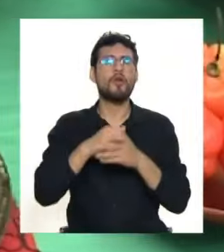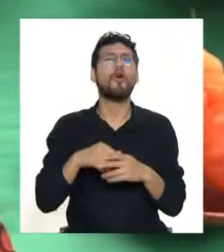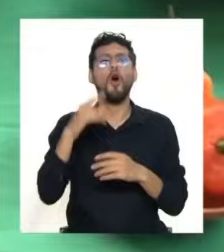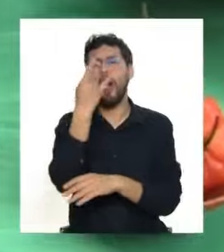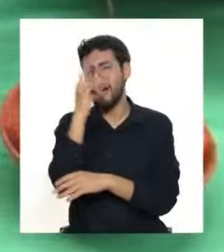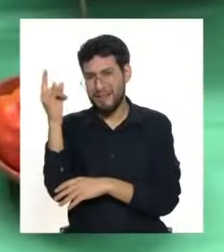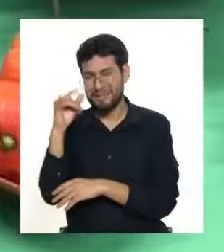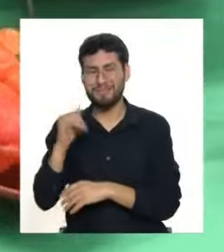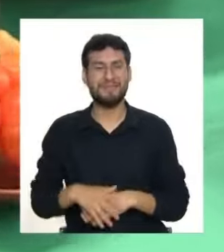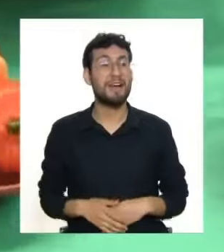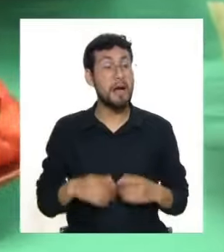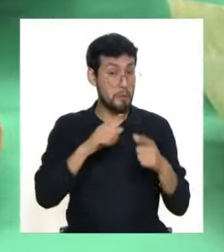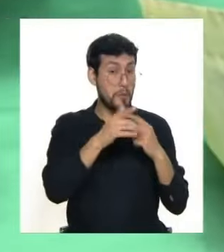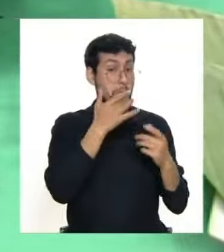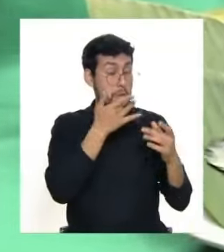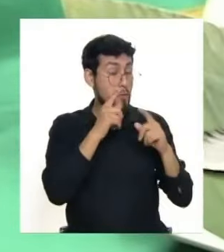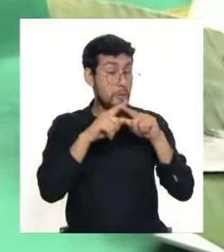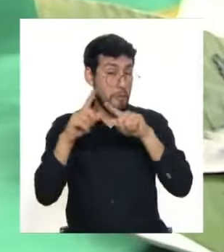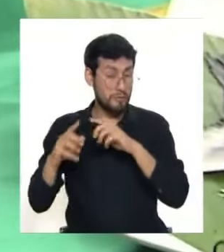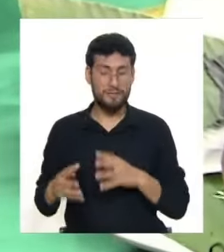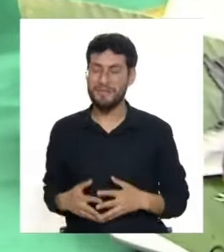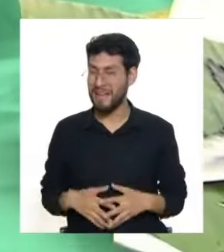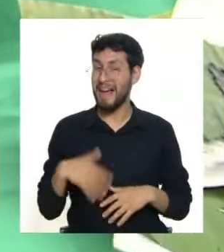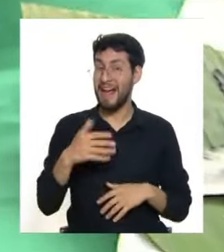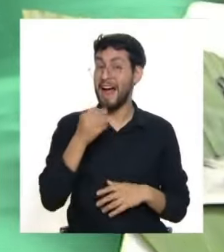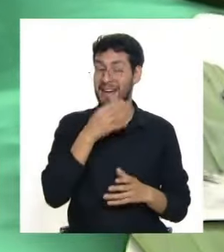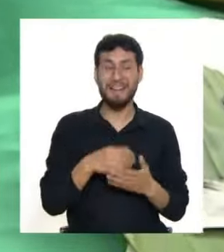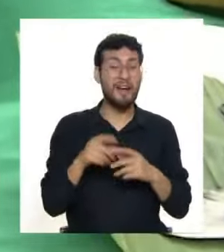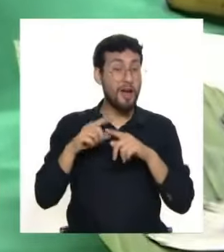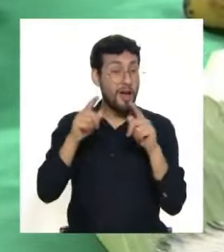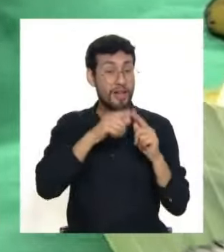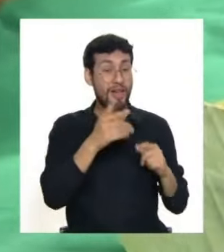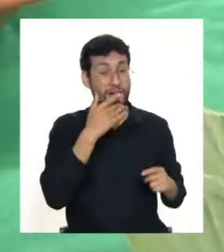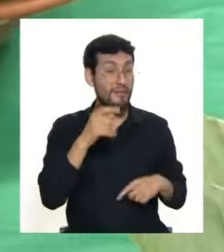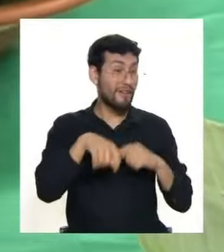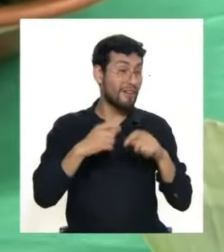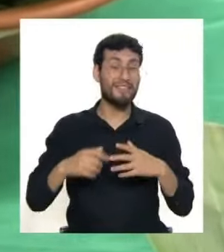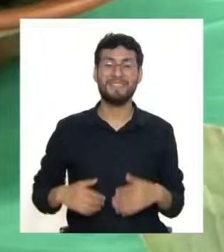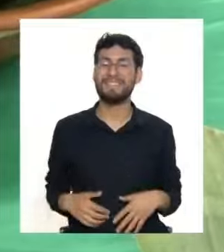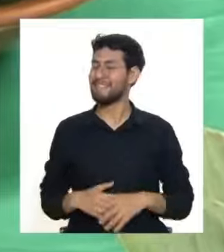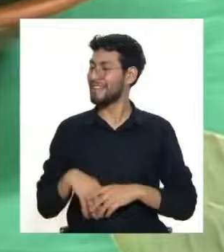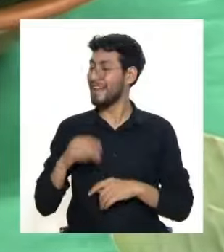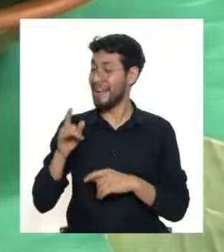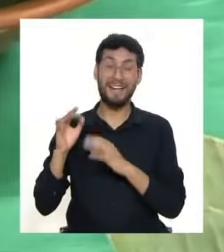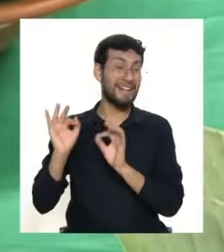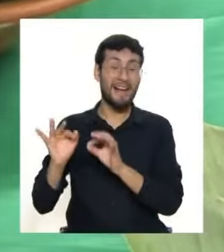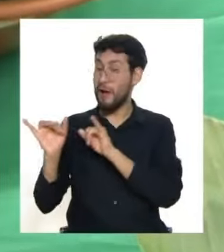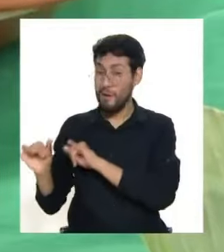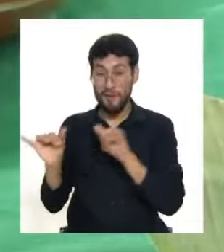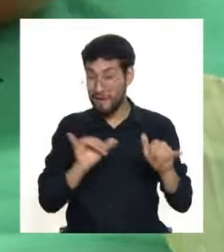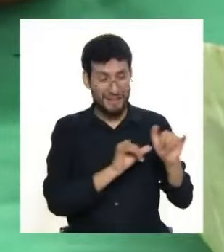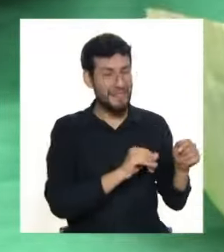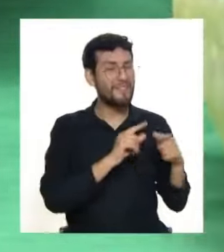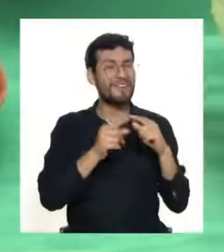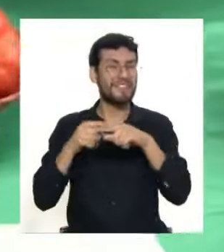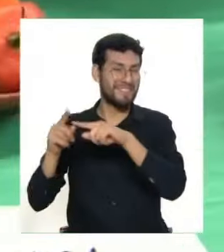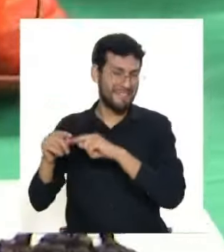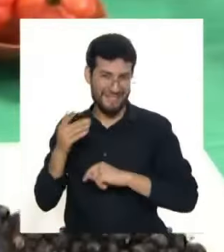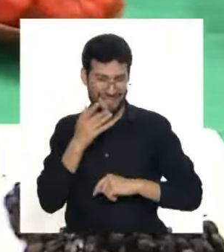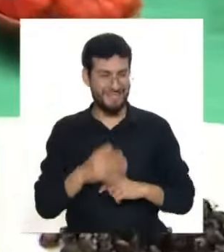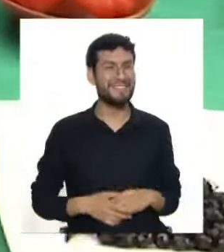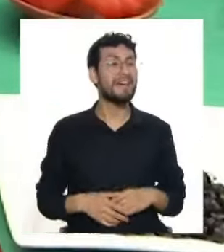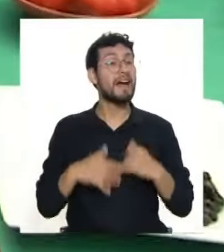Se come igual, pero bien diferente. Todo es diferente, la cocina, la sazón. Lo mismo, pero al revés. Lo mismo, pero diferente. Listo.